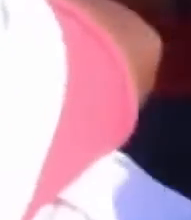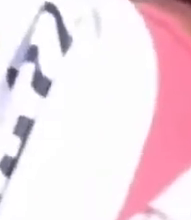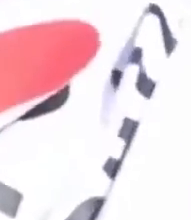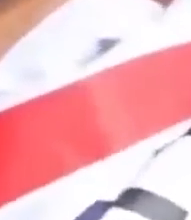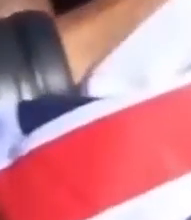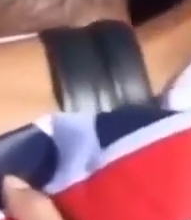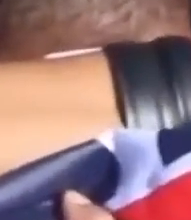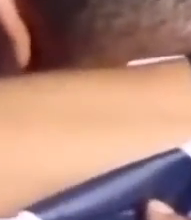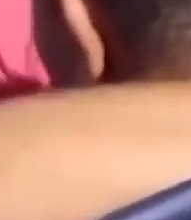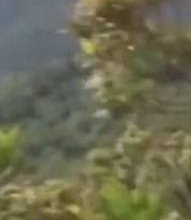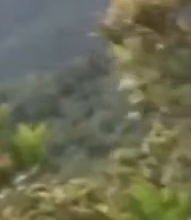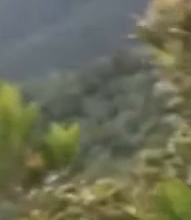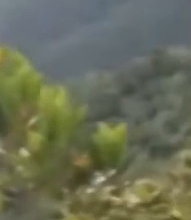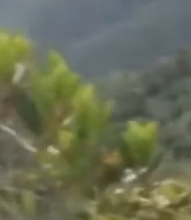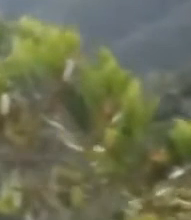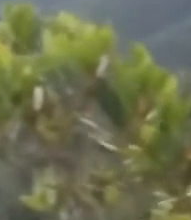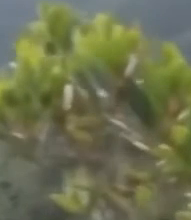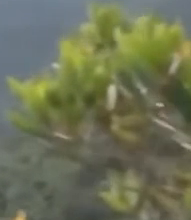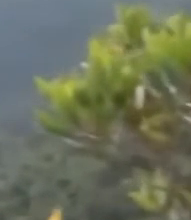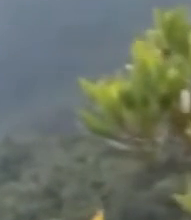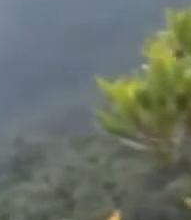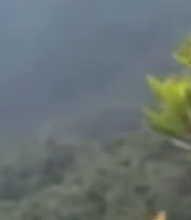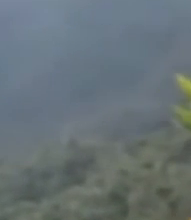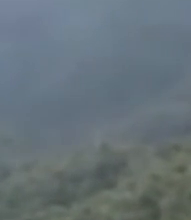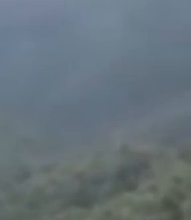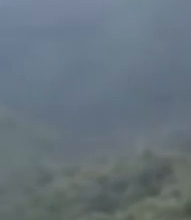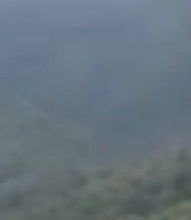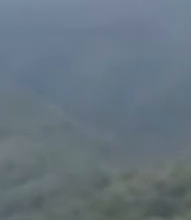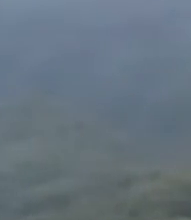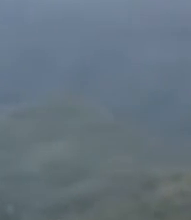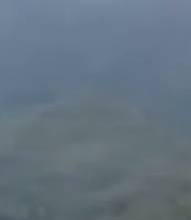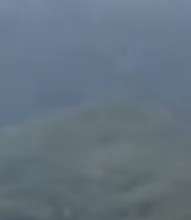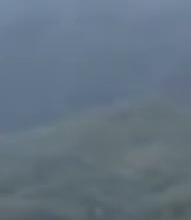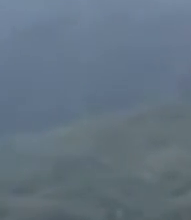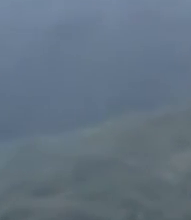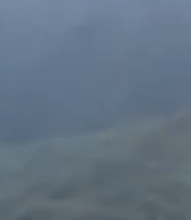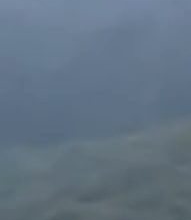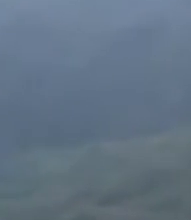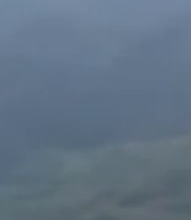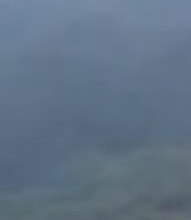juegos, ni desentierres tesoros